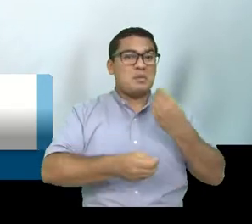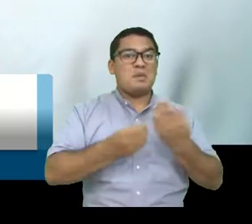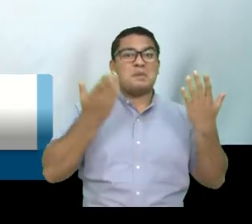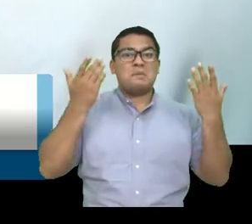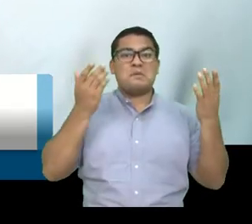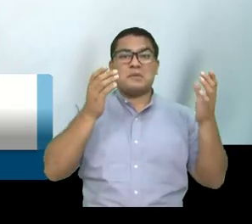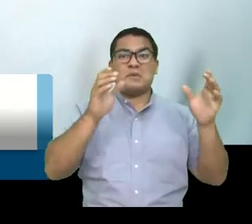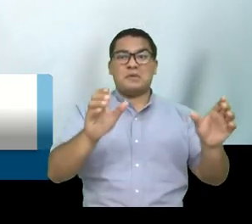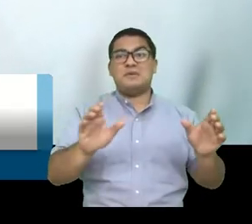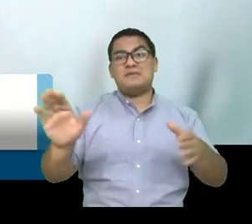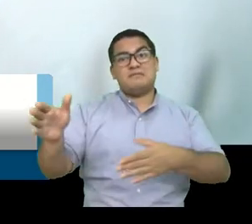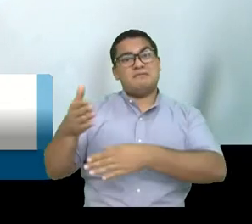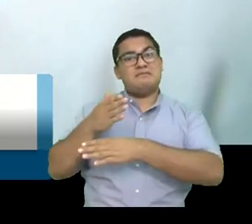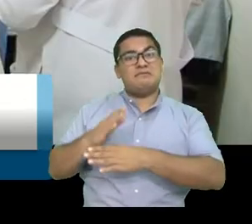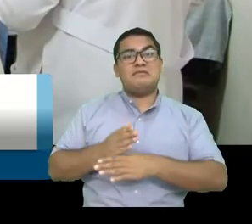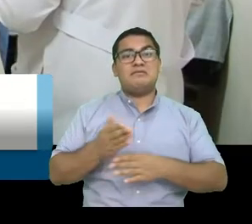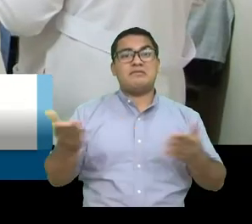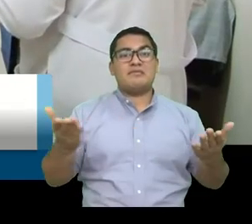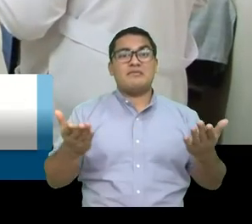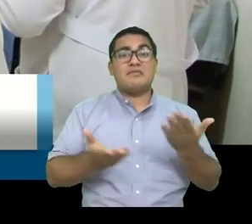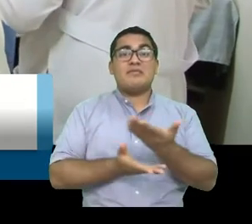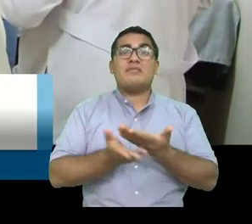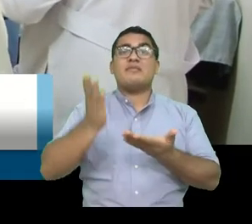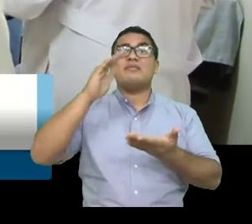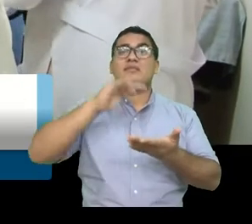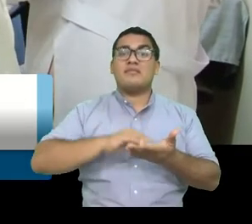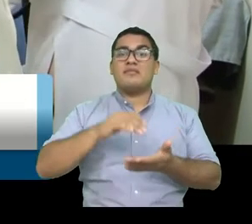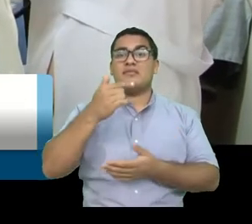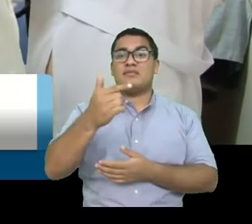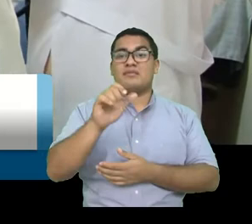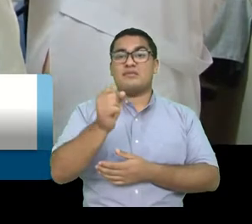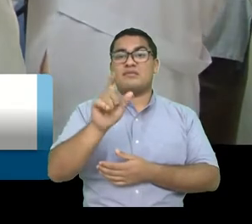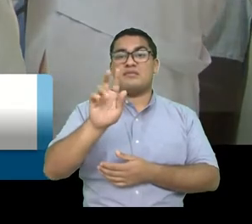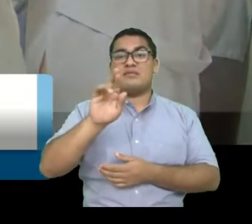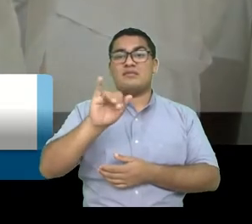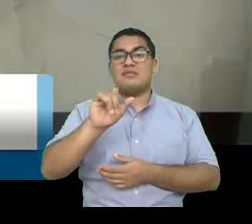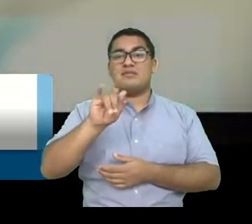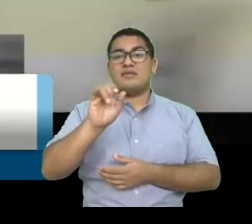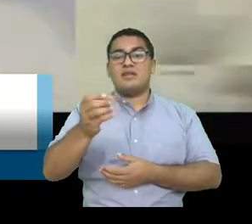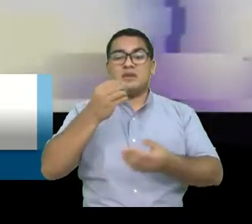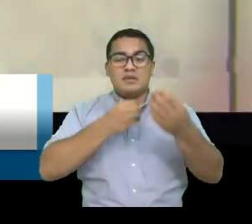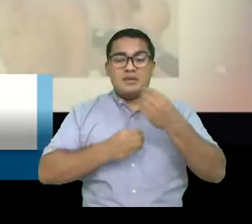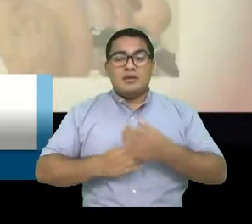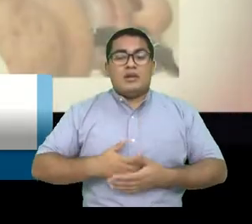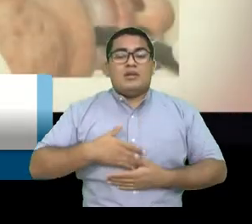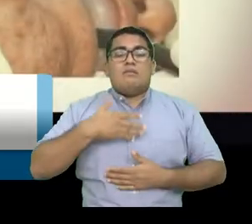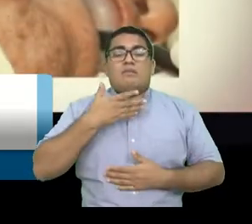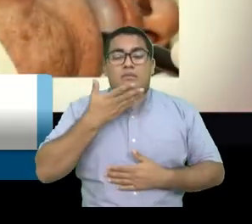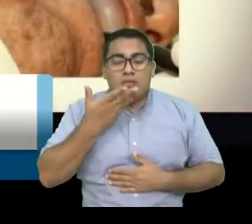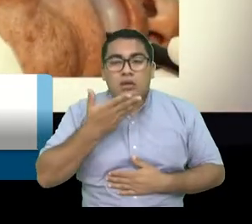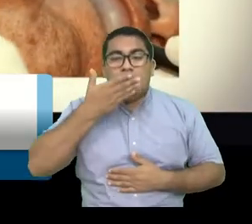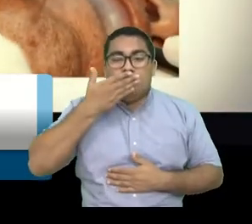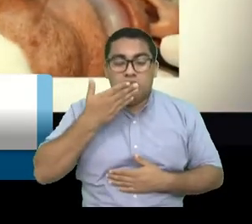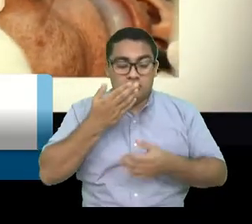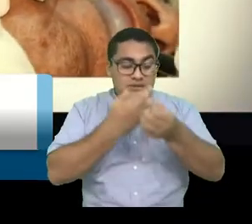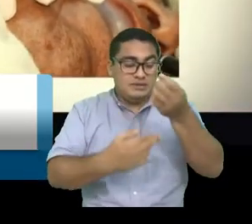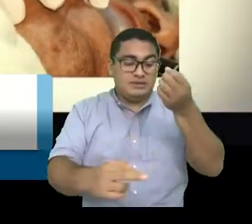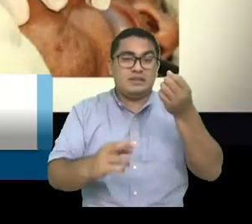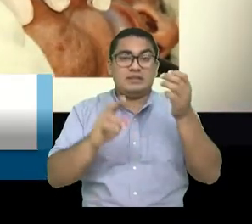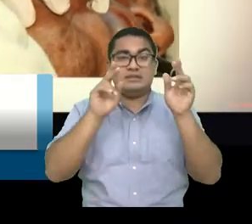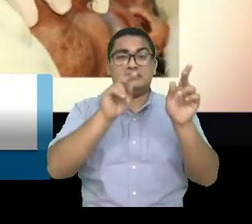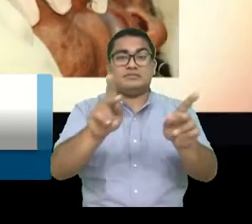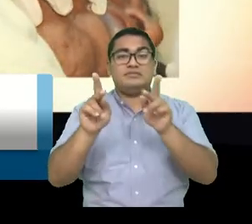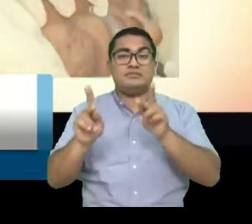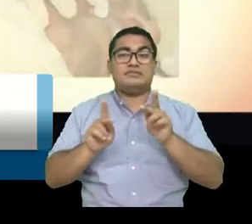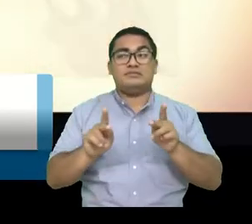entonces esto va a provocar de que vuelva la gastritis, incluso llegar hasta sangrar. Entonces, ¿qué debe decir? Que está bien dicho que yo padezco de gastritis. Exacto. O